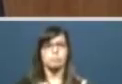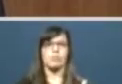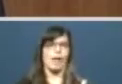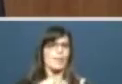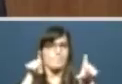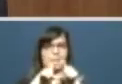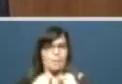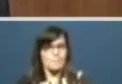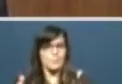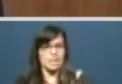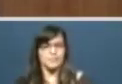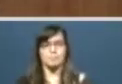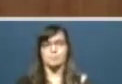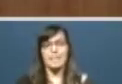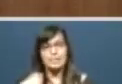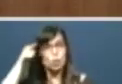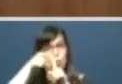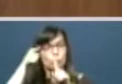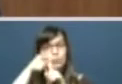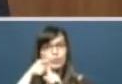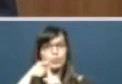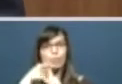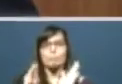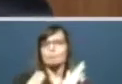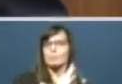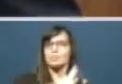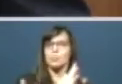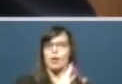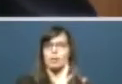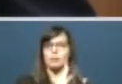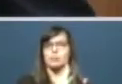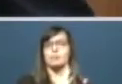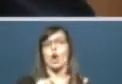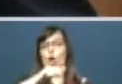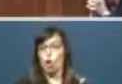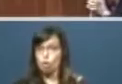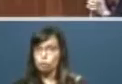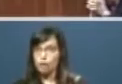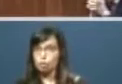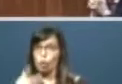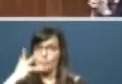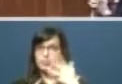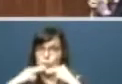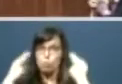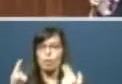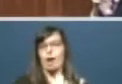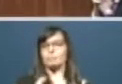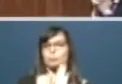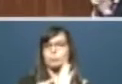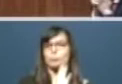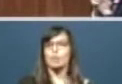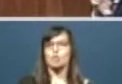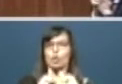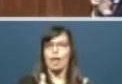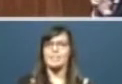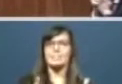empresas un propósito que se completa con la introducción de cláusulas sociales en la contratación administrativa que ha recibido la consideración de